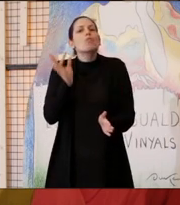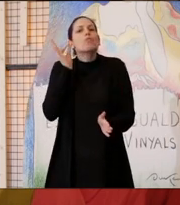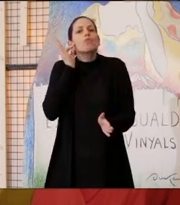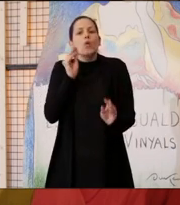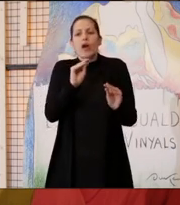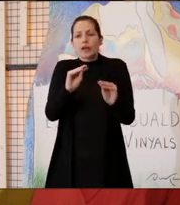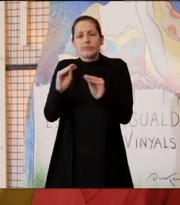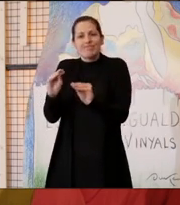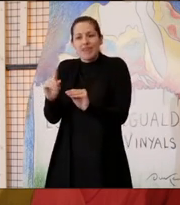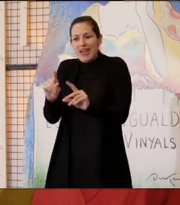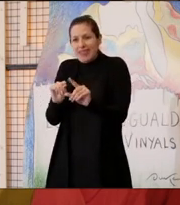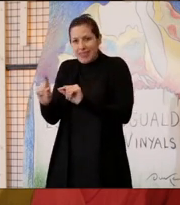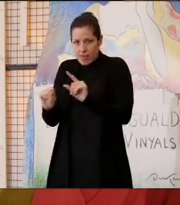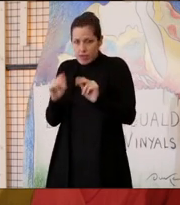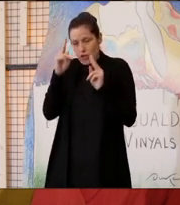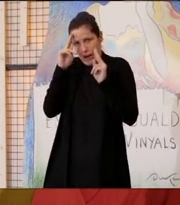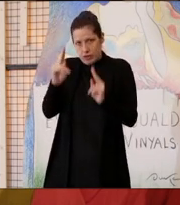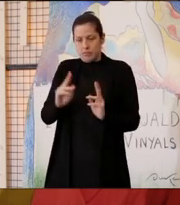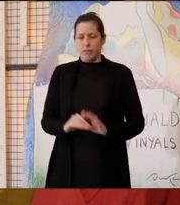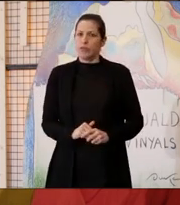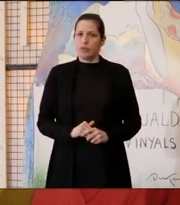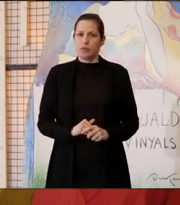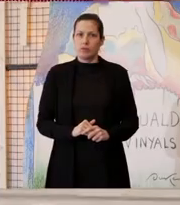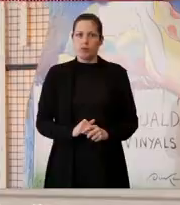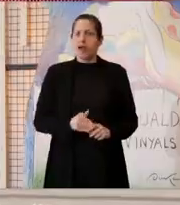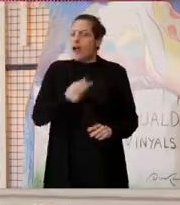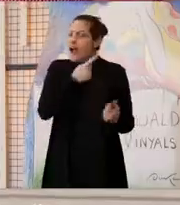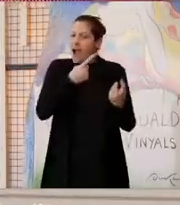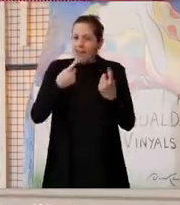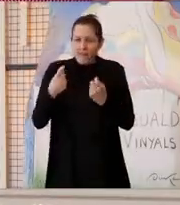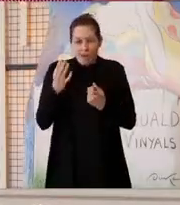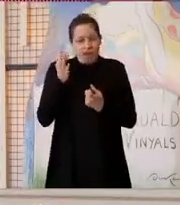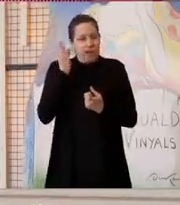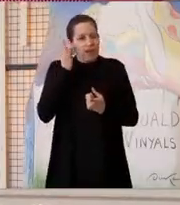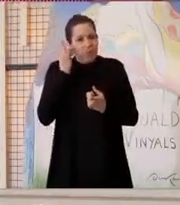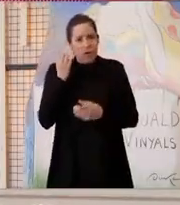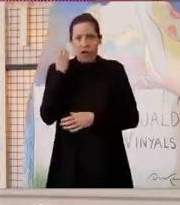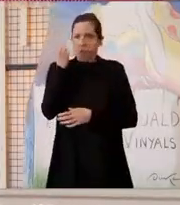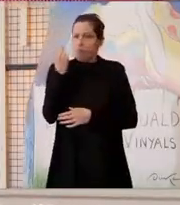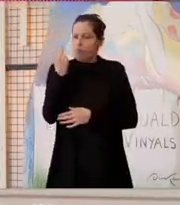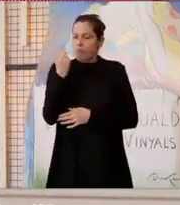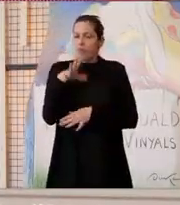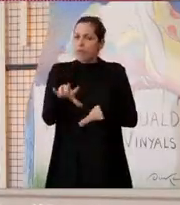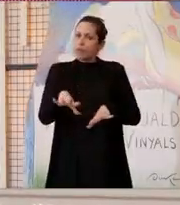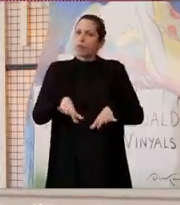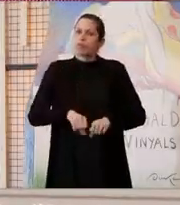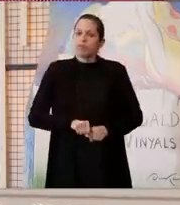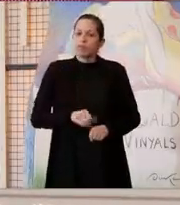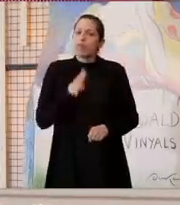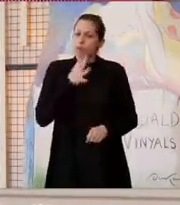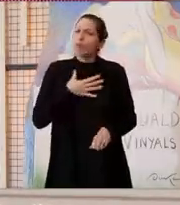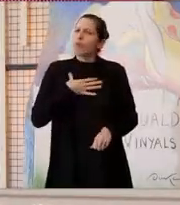más es imprescindible que estemos en el poder porque sí que se transforma la realidad